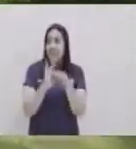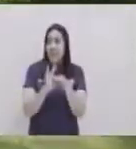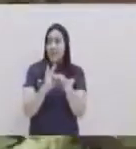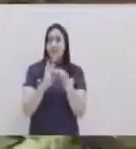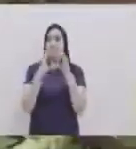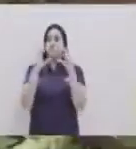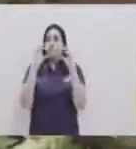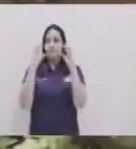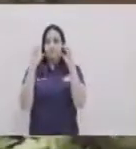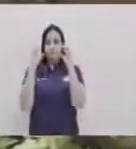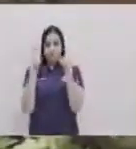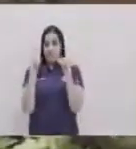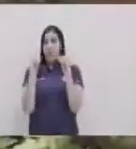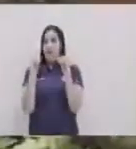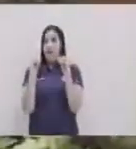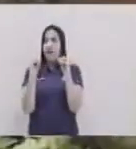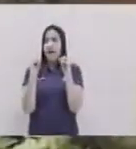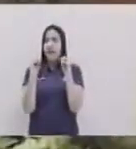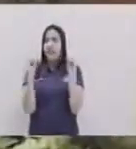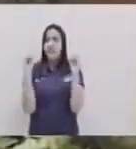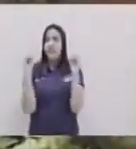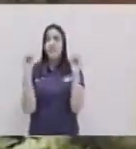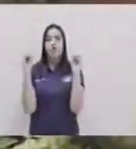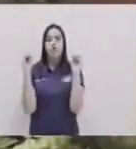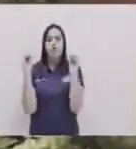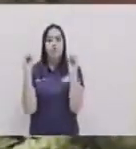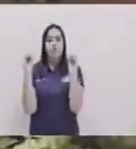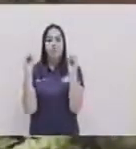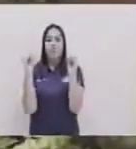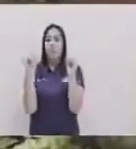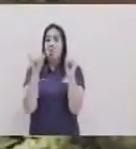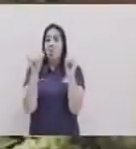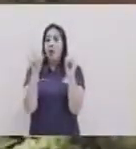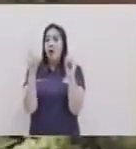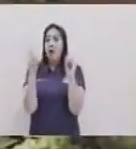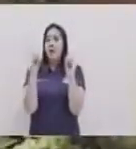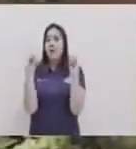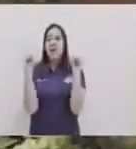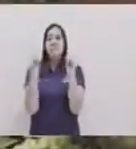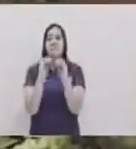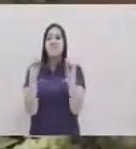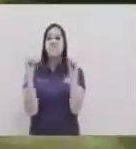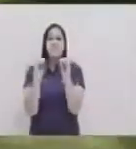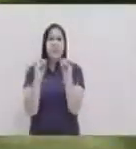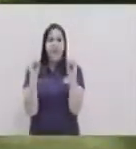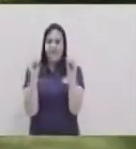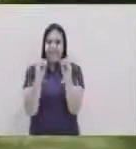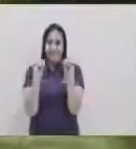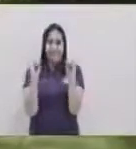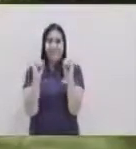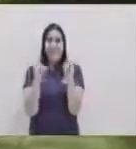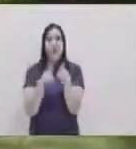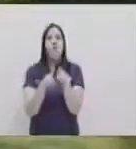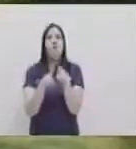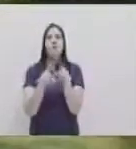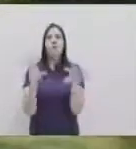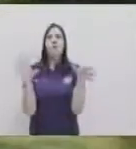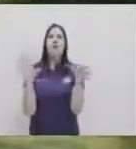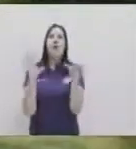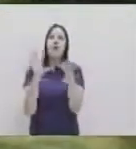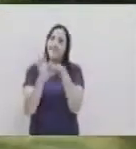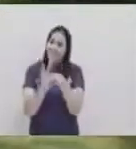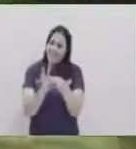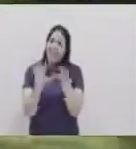esta posición en nuestras manos y hacemos este movimiento, nada. Ahora lo hacemos